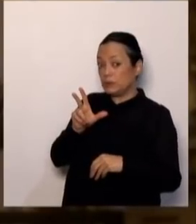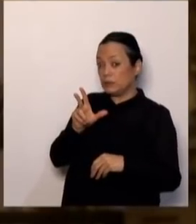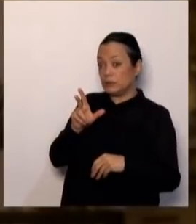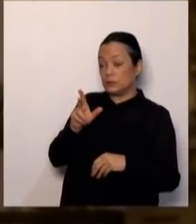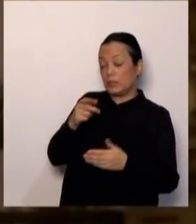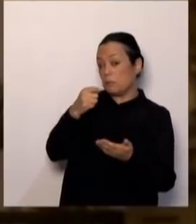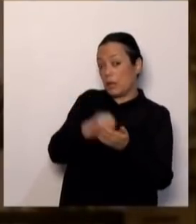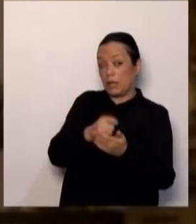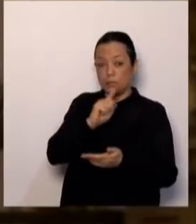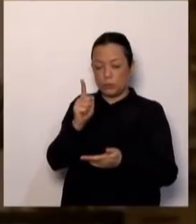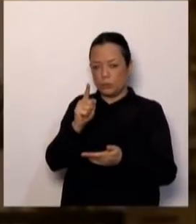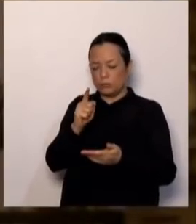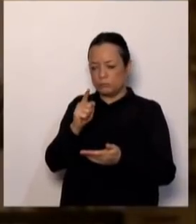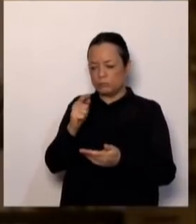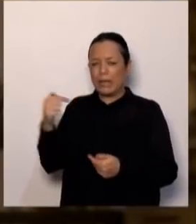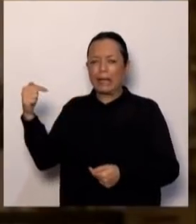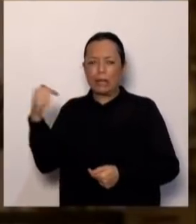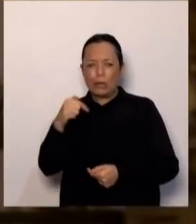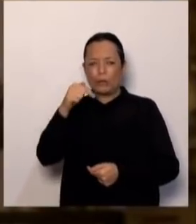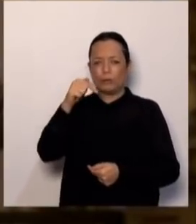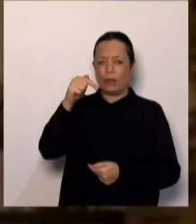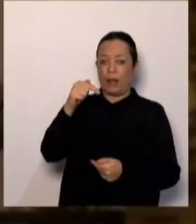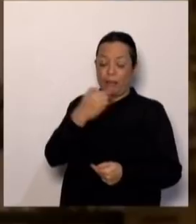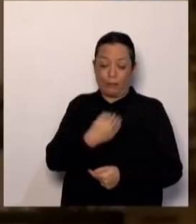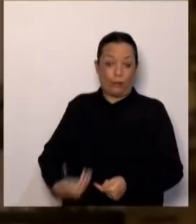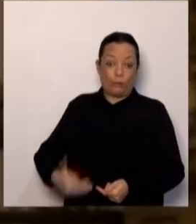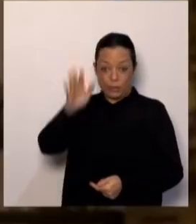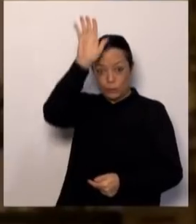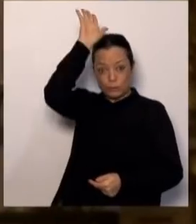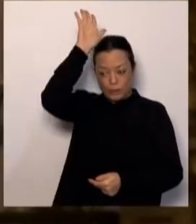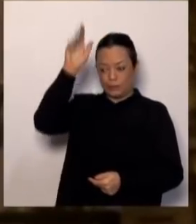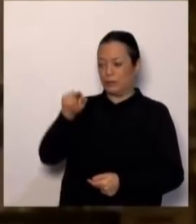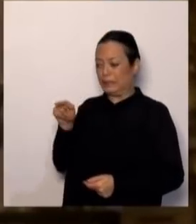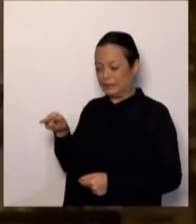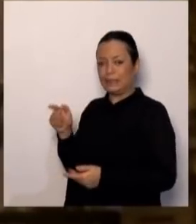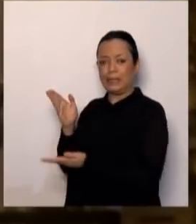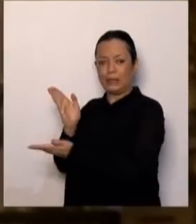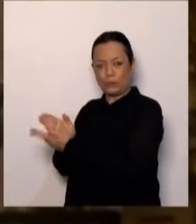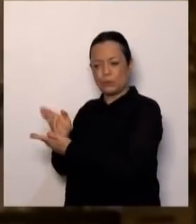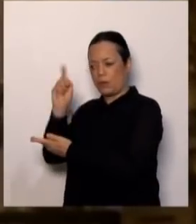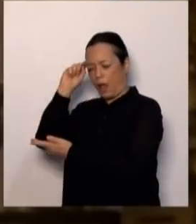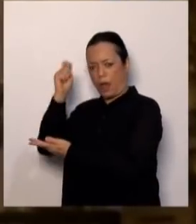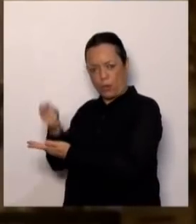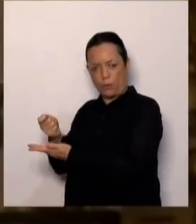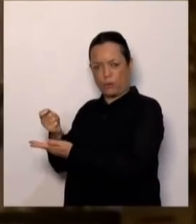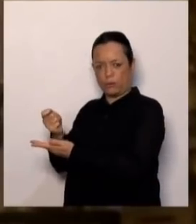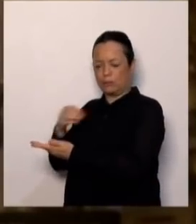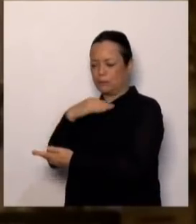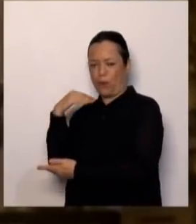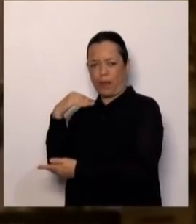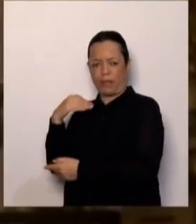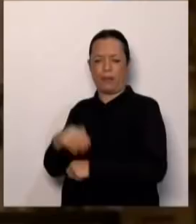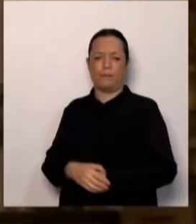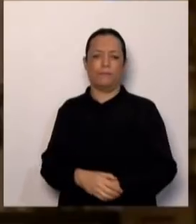imperio y será acusado de sedición y tendrá que ir a la pena de muerte.